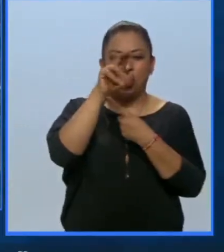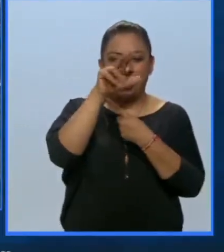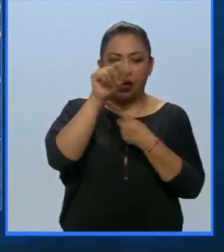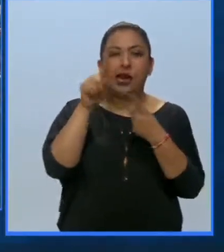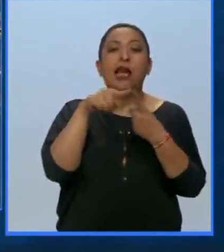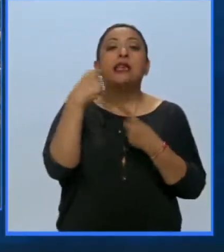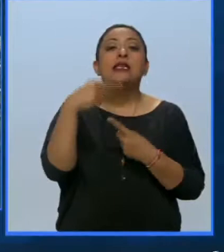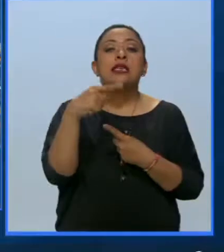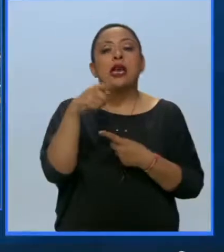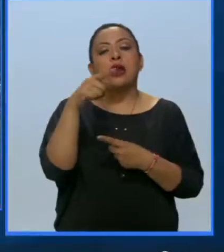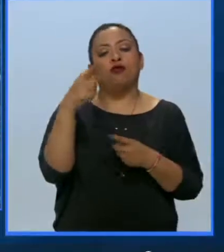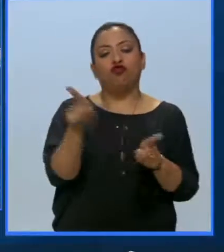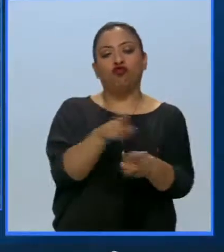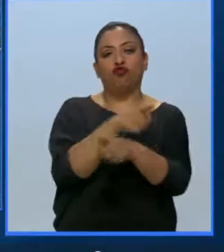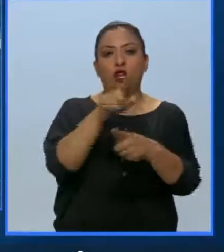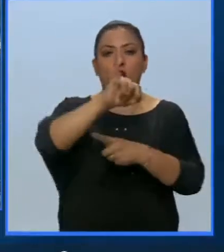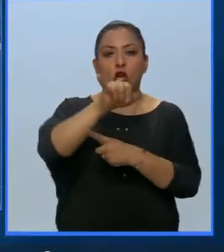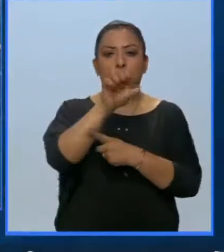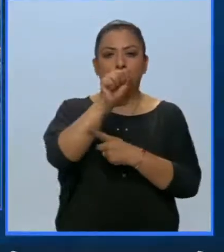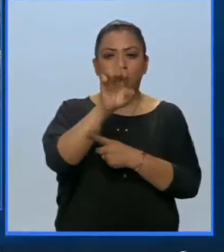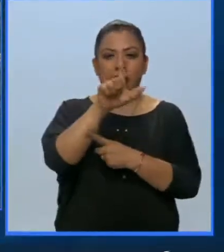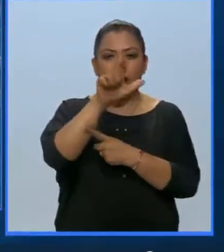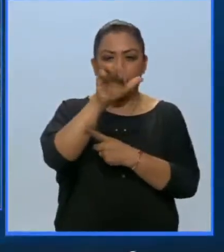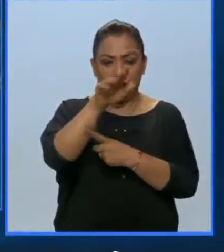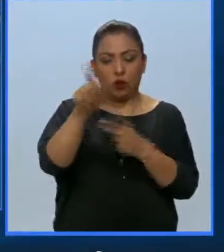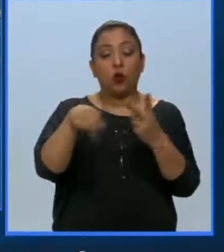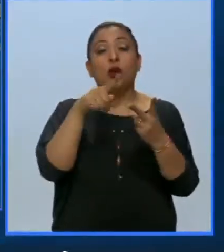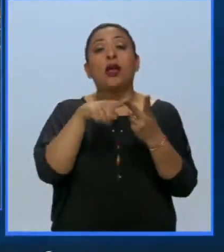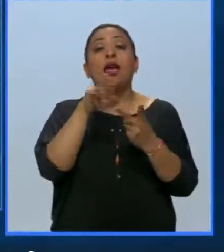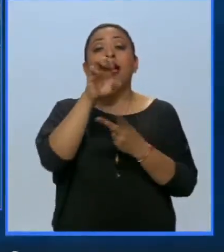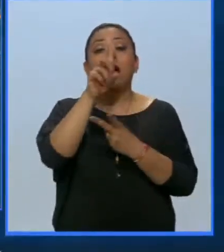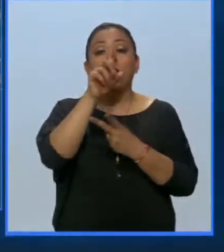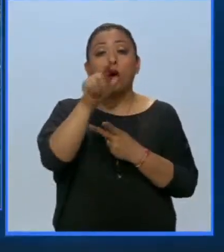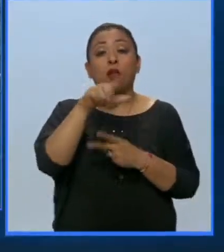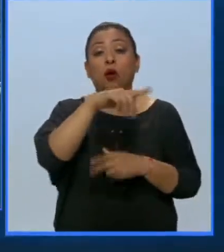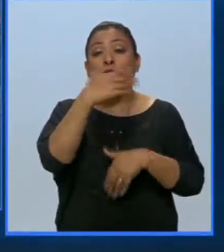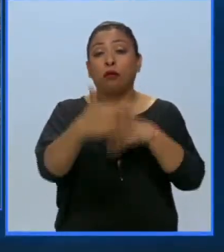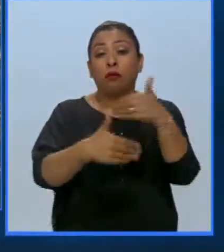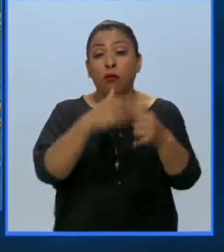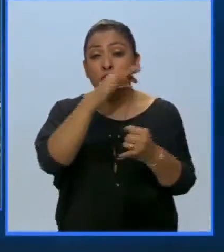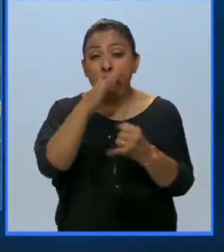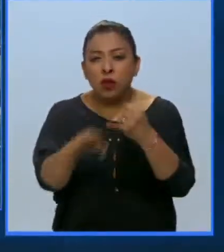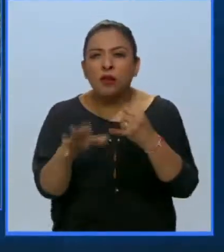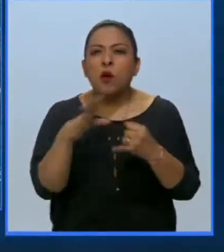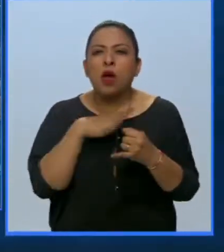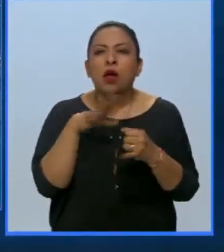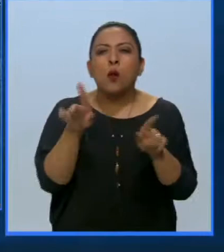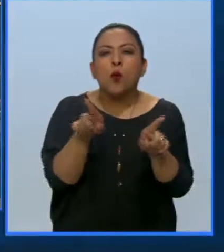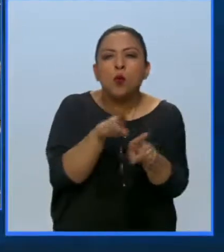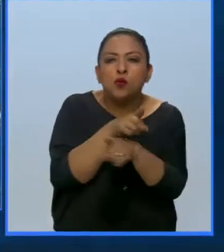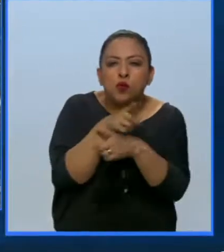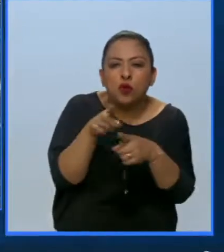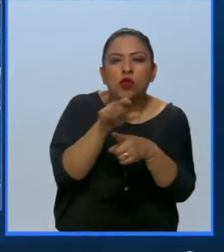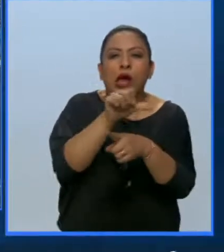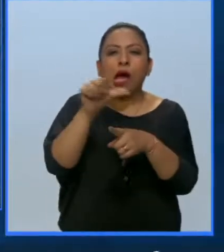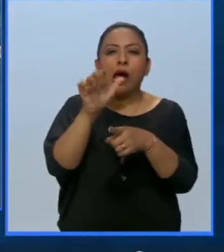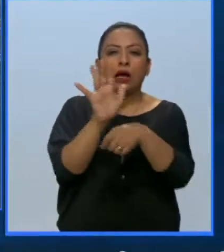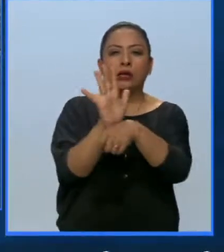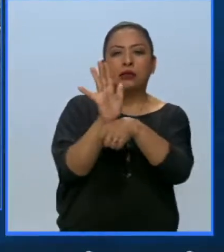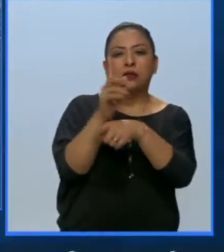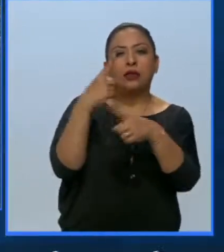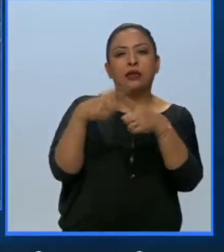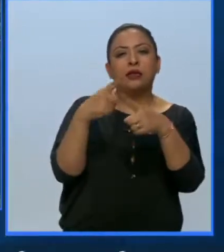José Limantur y Eduardo Hernández Moncada, quienes en la parte final utilizaron varios pasajes de la música para cine que